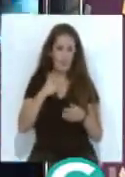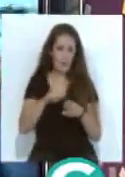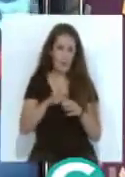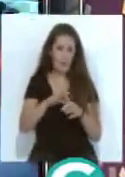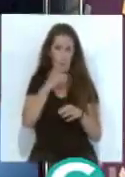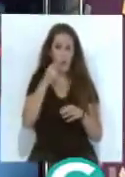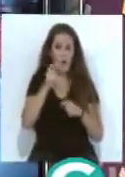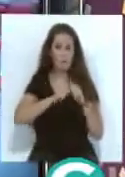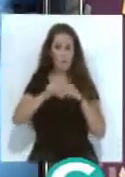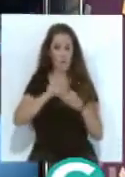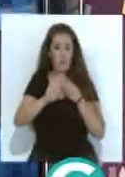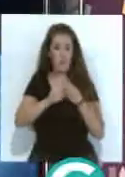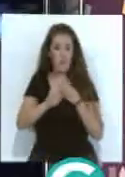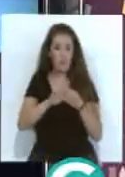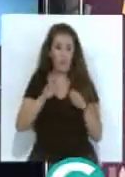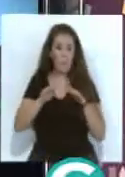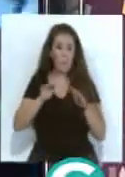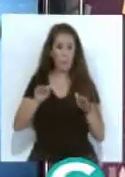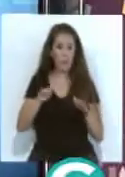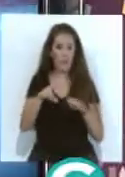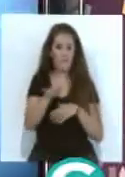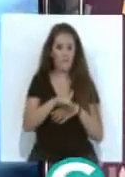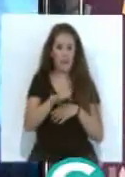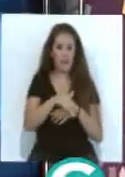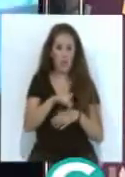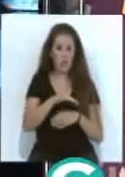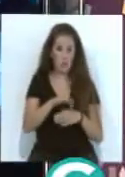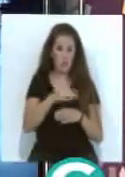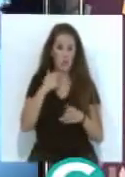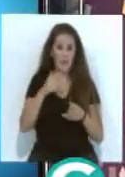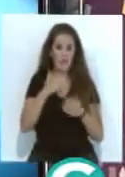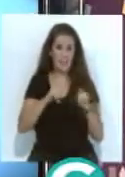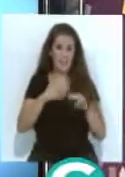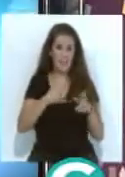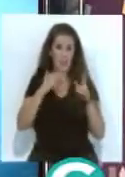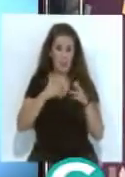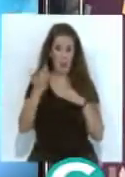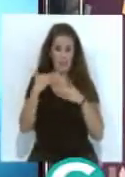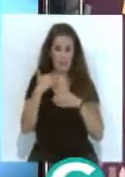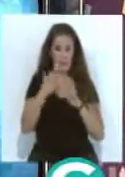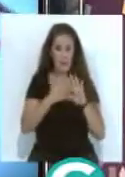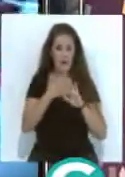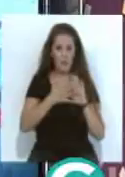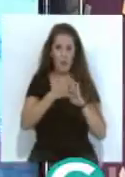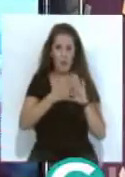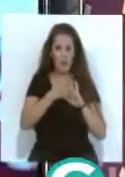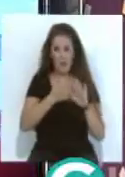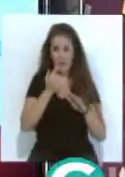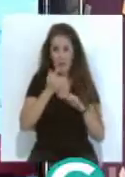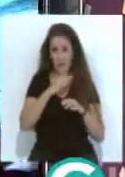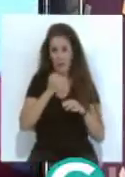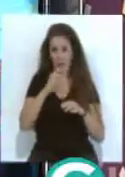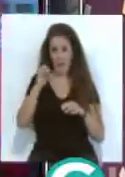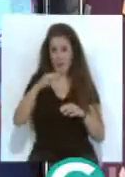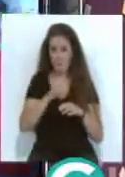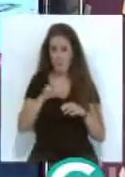porque la Asociación de Vecinos Puntales, su barrio, en el marco de esa fiesta de los cañonazos en la que hemos hablado del pregón de Carmen Jiménez